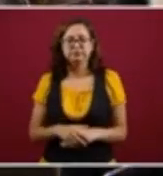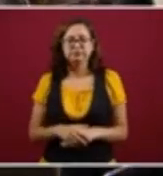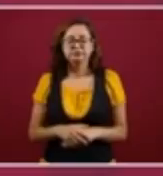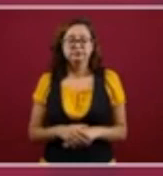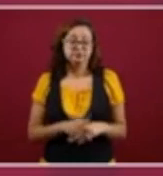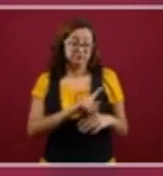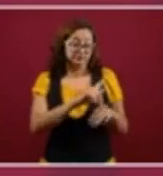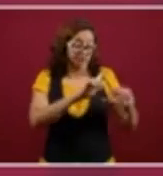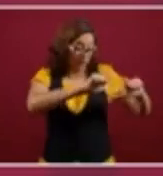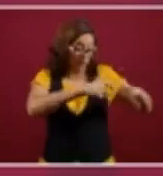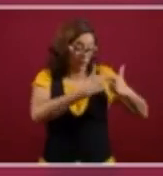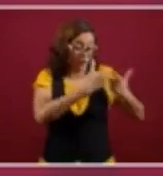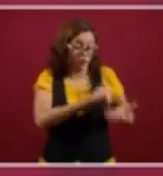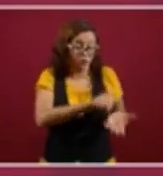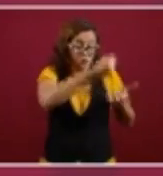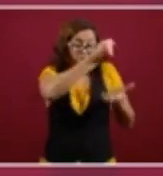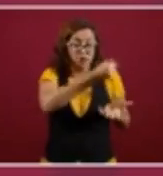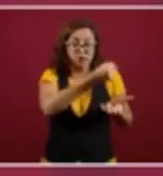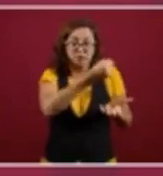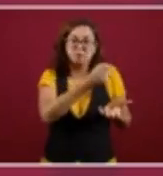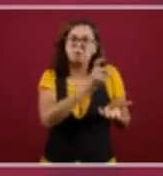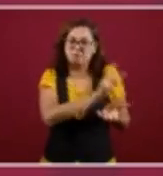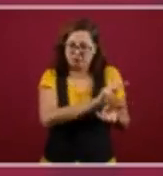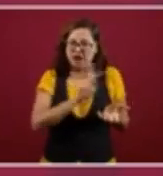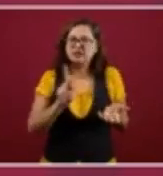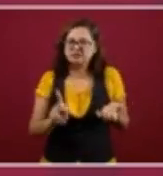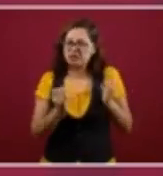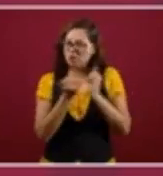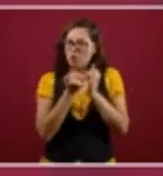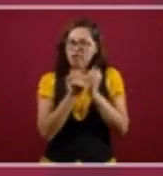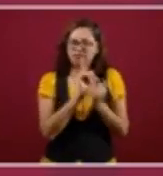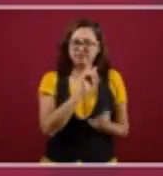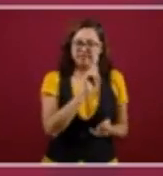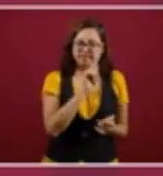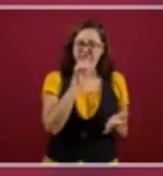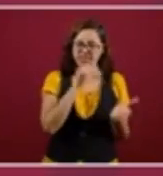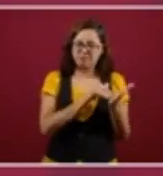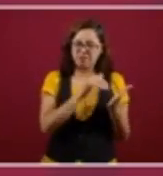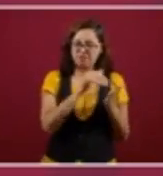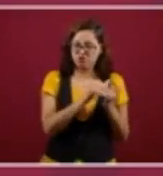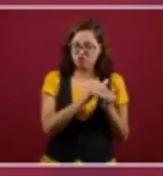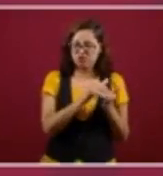este, es como de 70 mil millones.